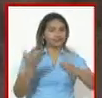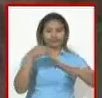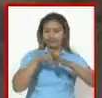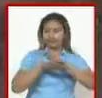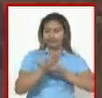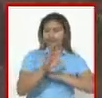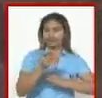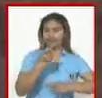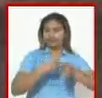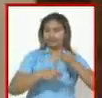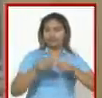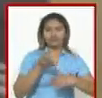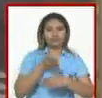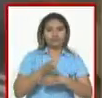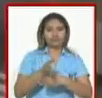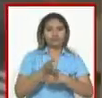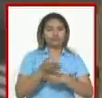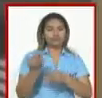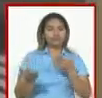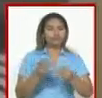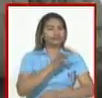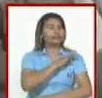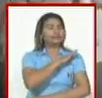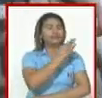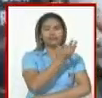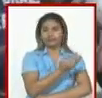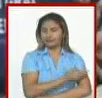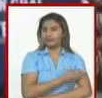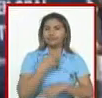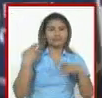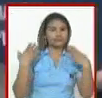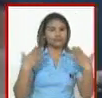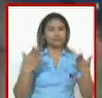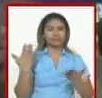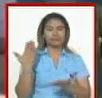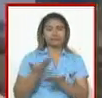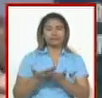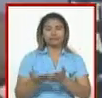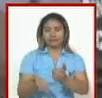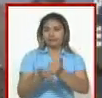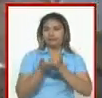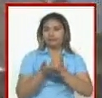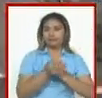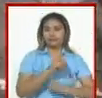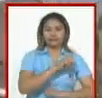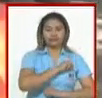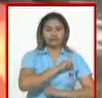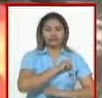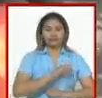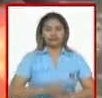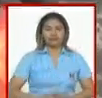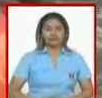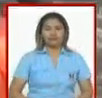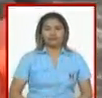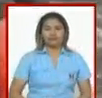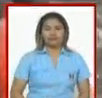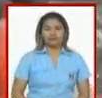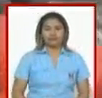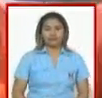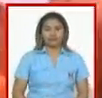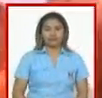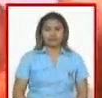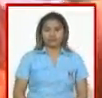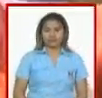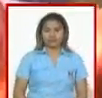al interior de esta comercial de madera ardía intensamente e inmediatamente se pidió auxilio a la policía eso